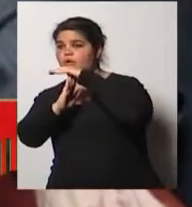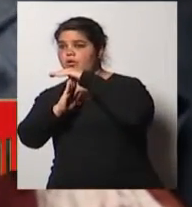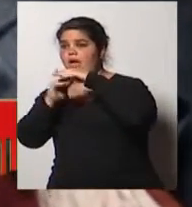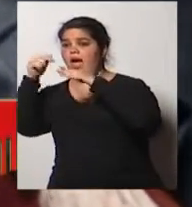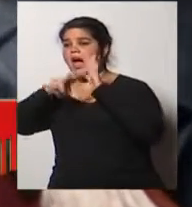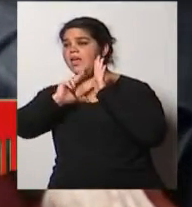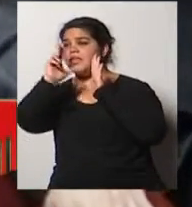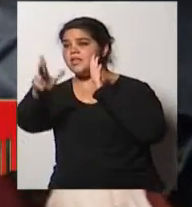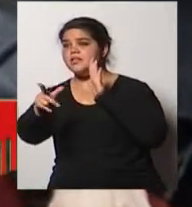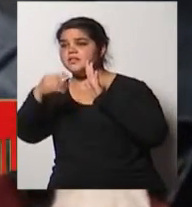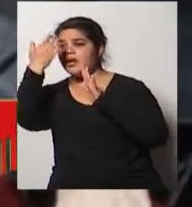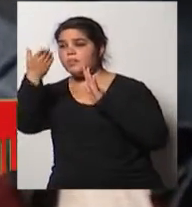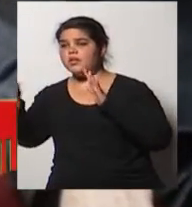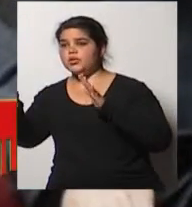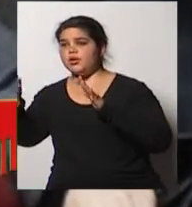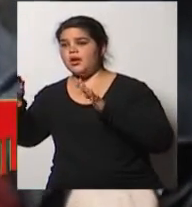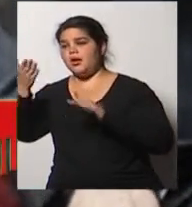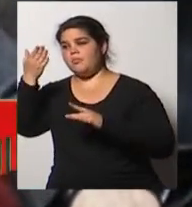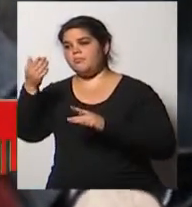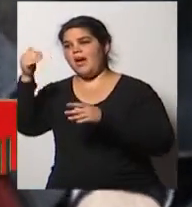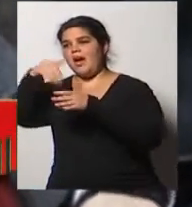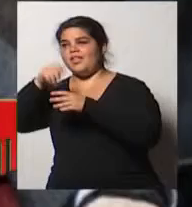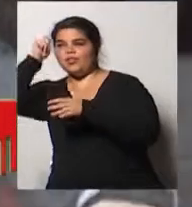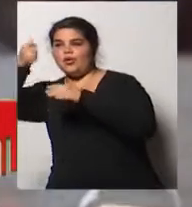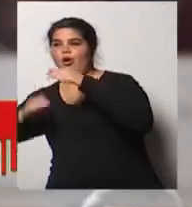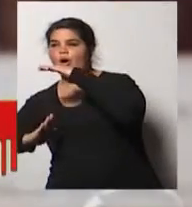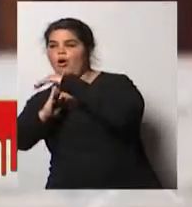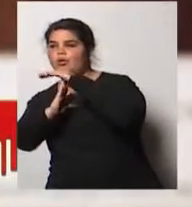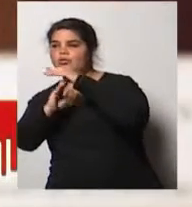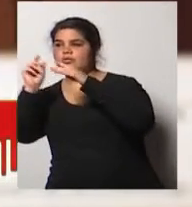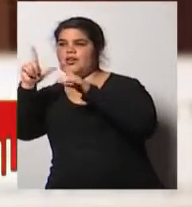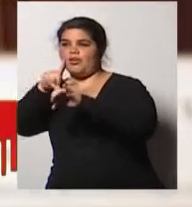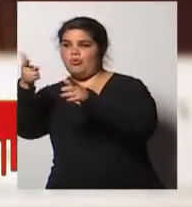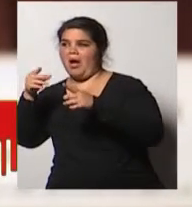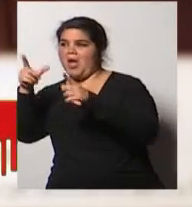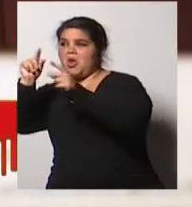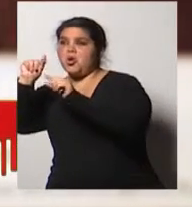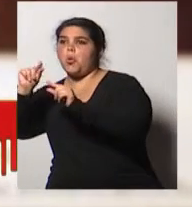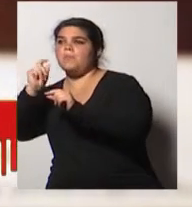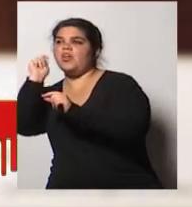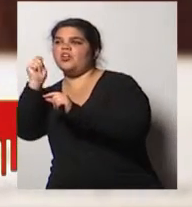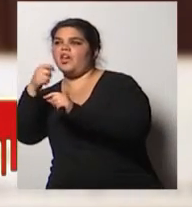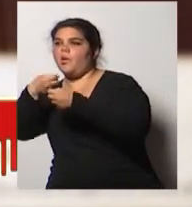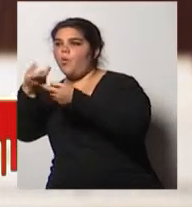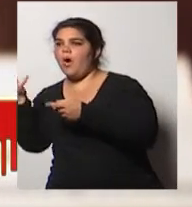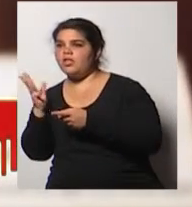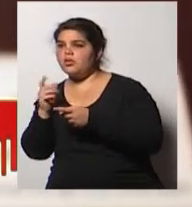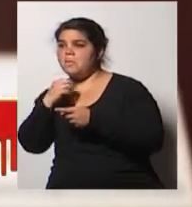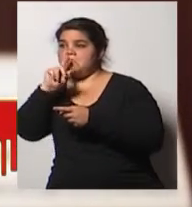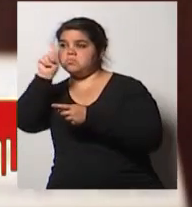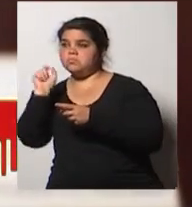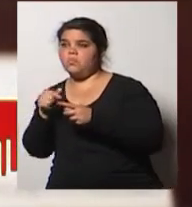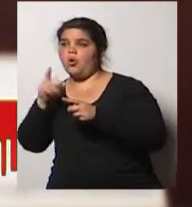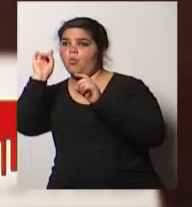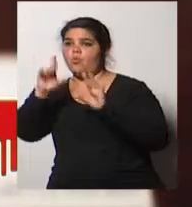el número de los ministros de la Corte, sino que esto se establece por ley. Es por eso que en los últimos años nosotros hemos